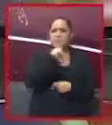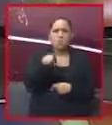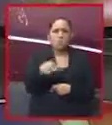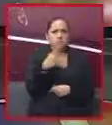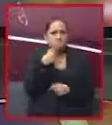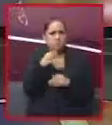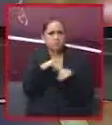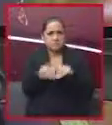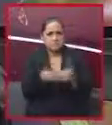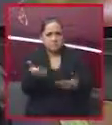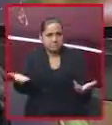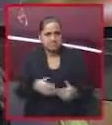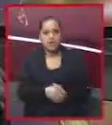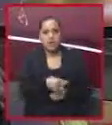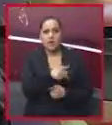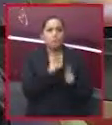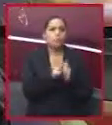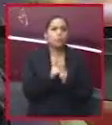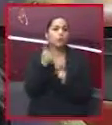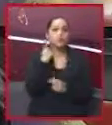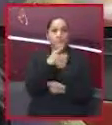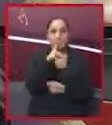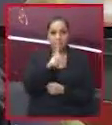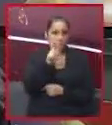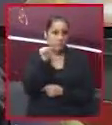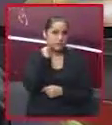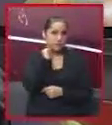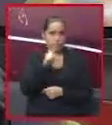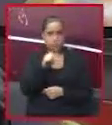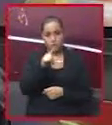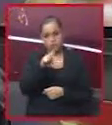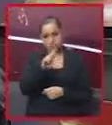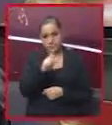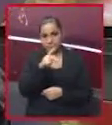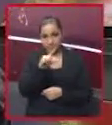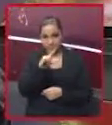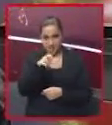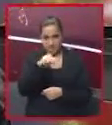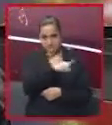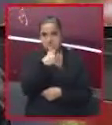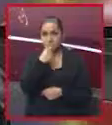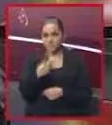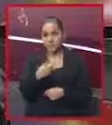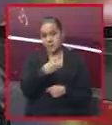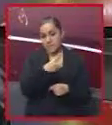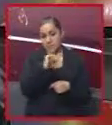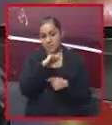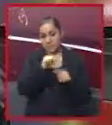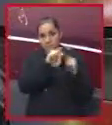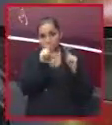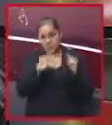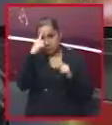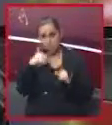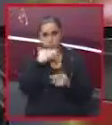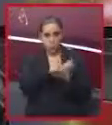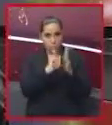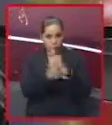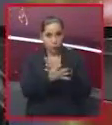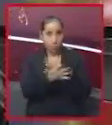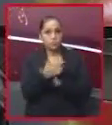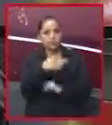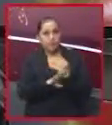Bueno, por el PRD, la senadora Dolores Padierna indicó que el diseño del Sistema Nacional Anticorrupción contempló a la Secretaría de la Función